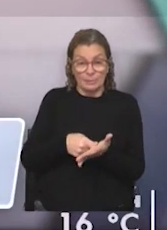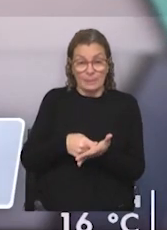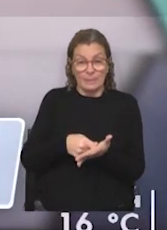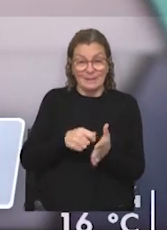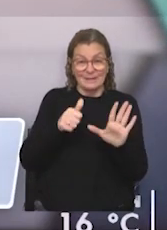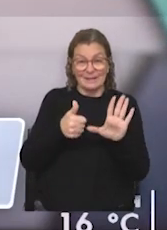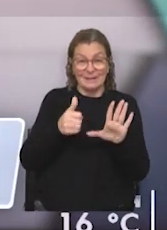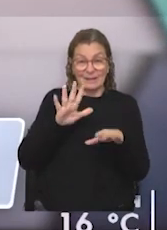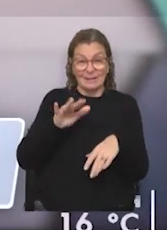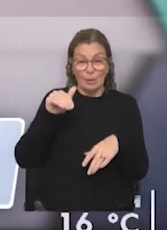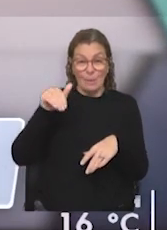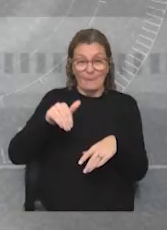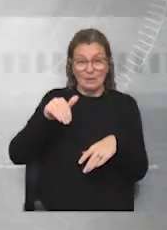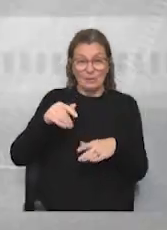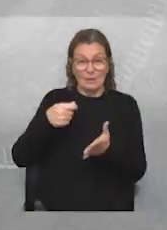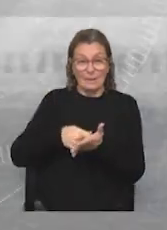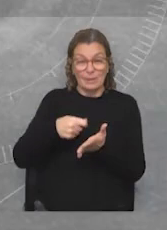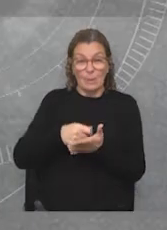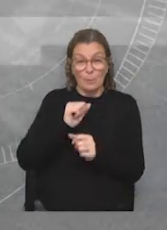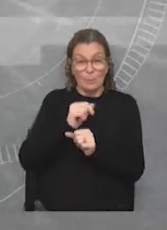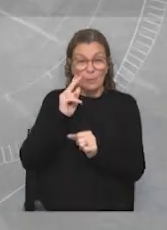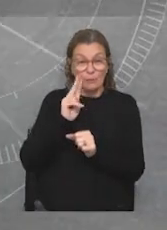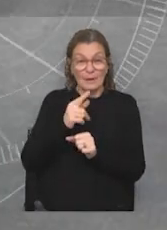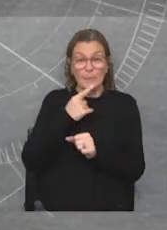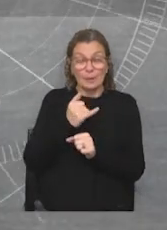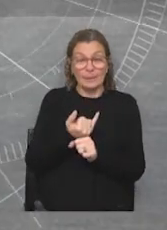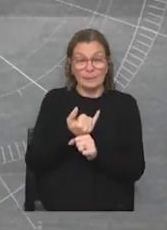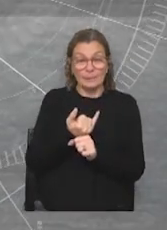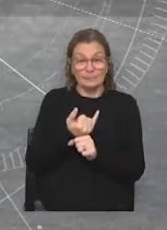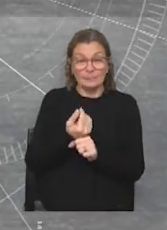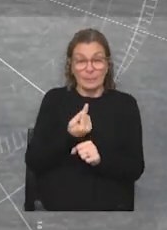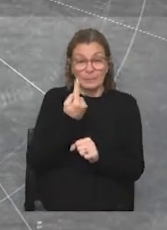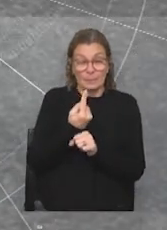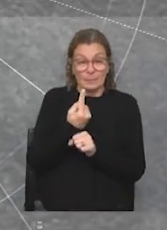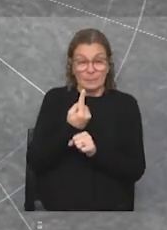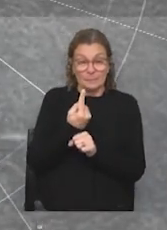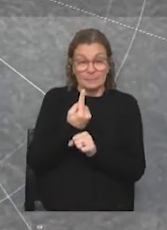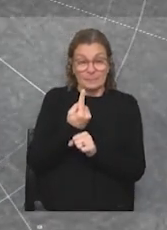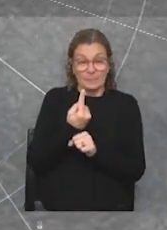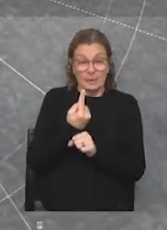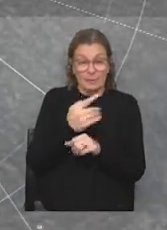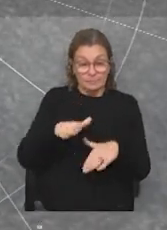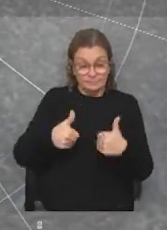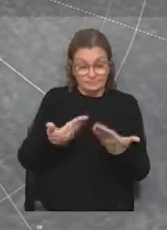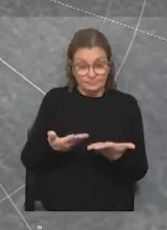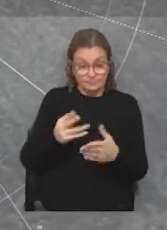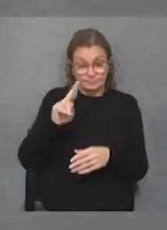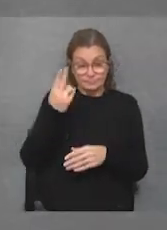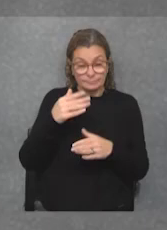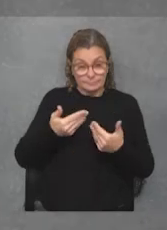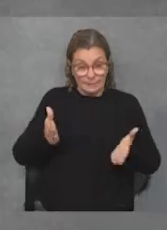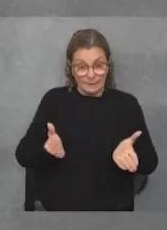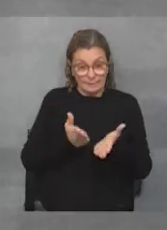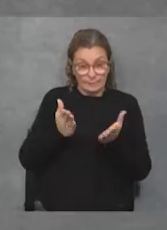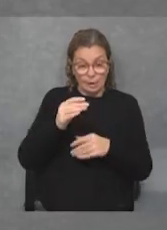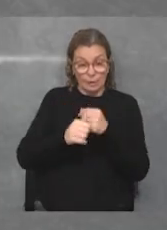de 6 5 millones de pesos pudimos verificar por ejemplo que el principal proveedor de la ong Uruguay adelante